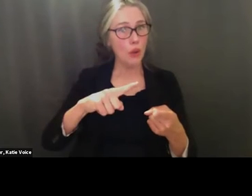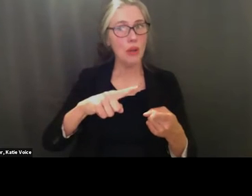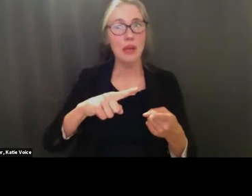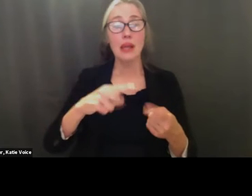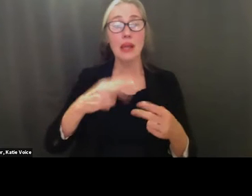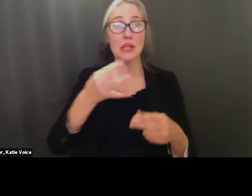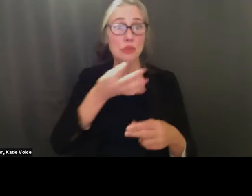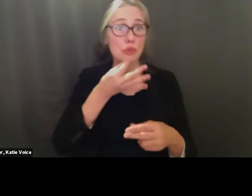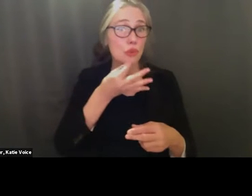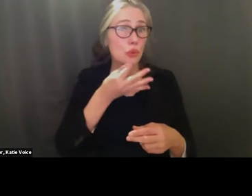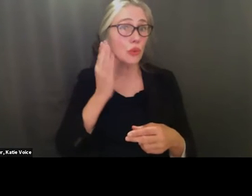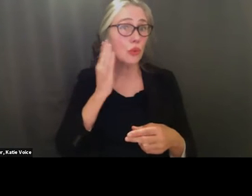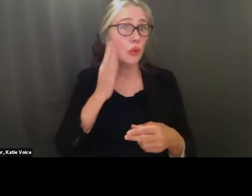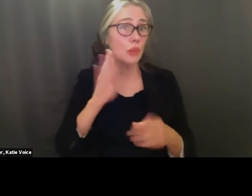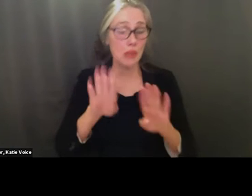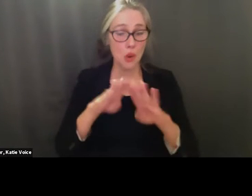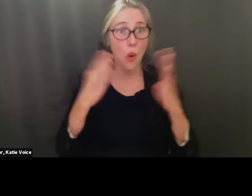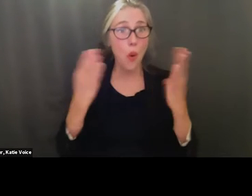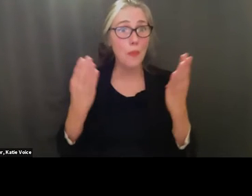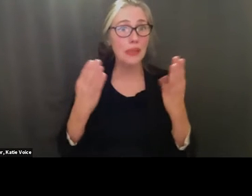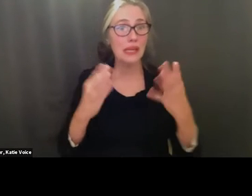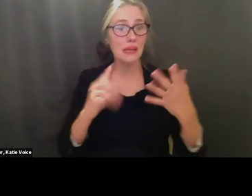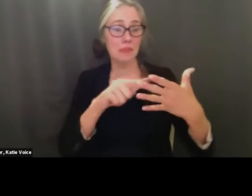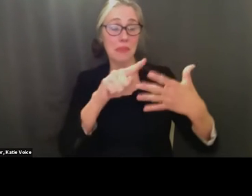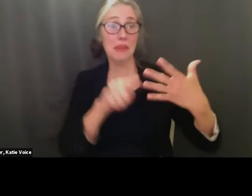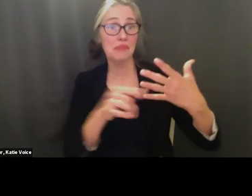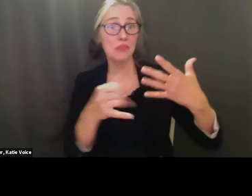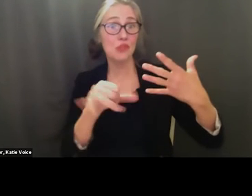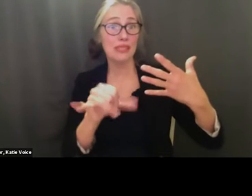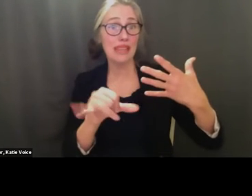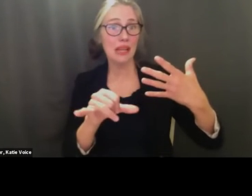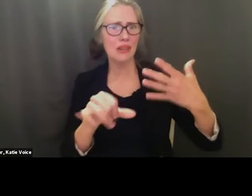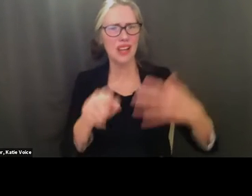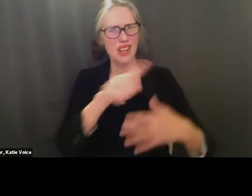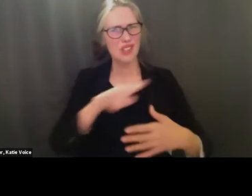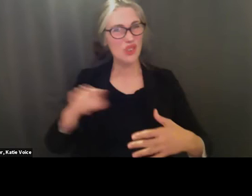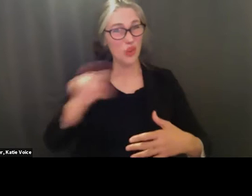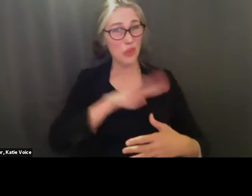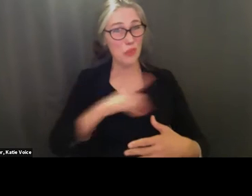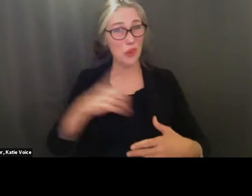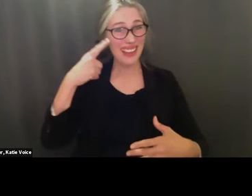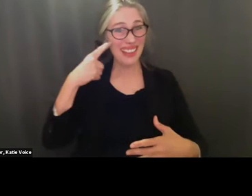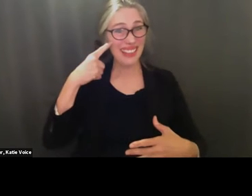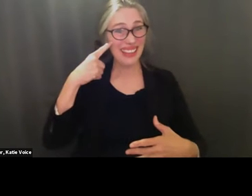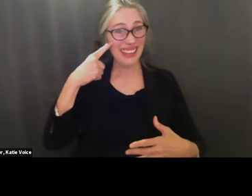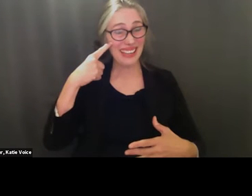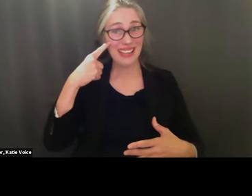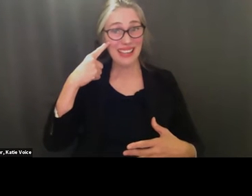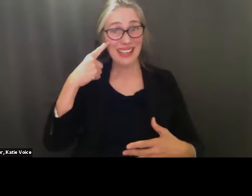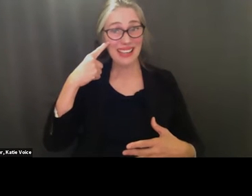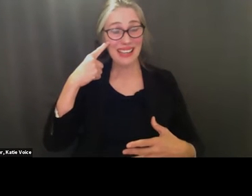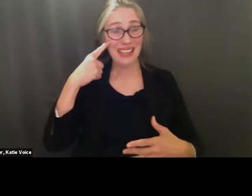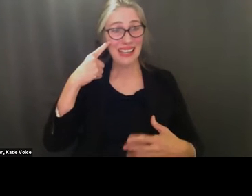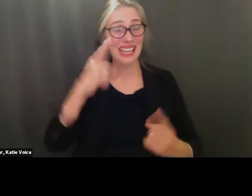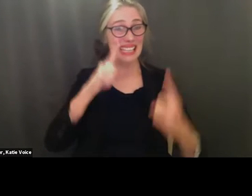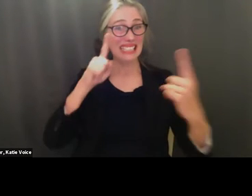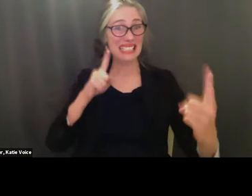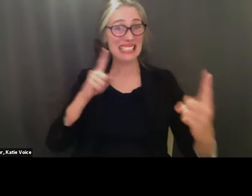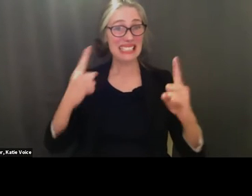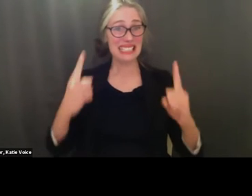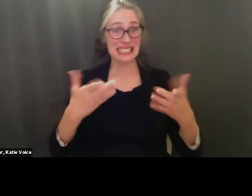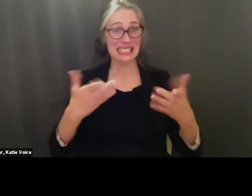Entonces, nosotros estamos diciendo, este consejo piensa que